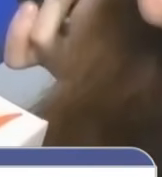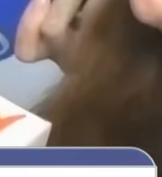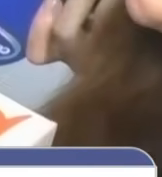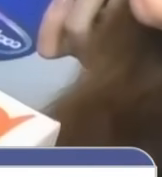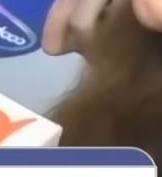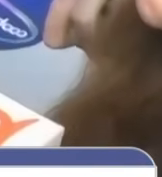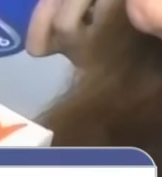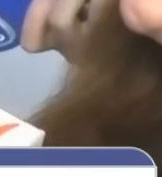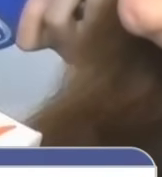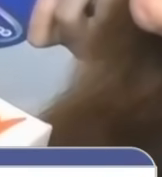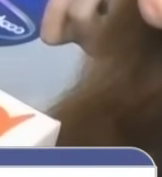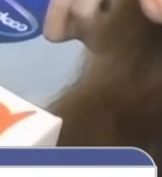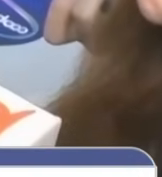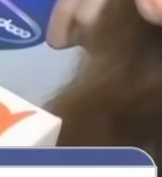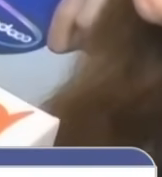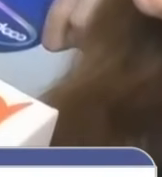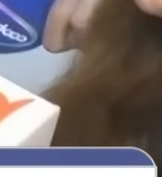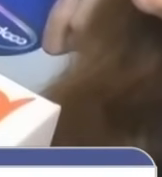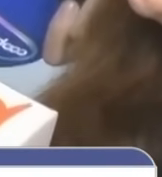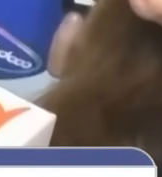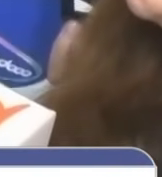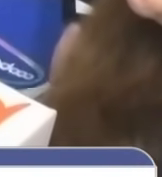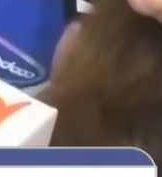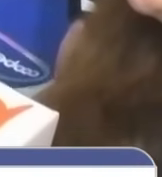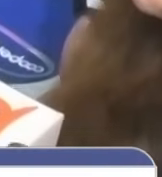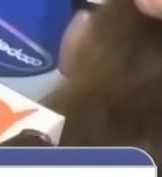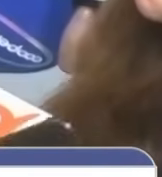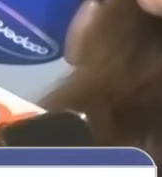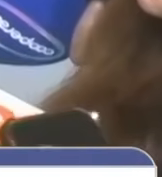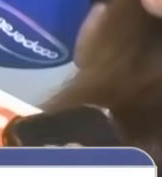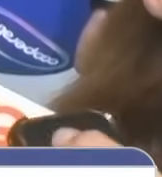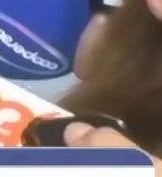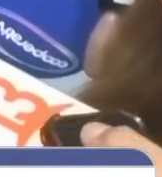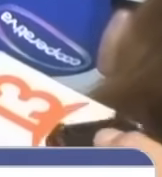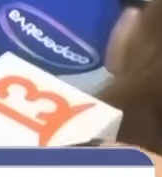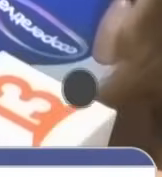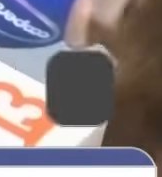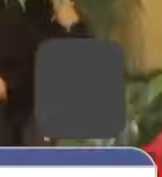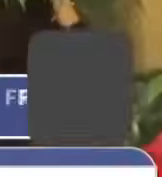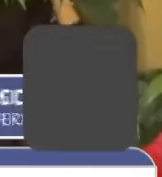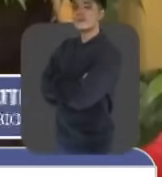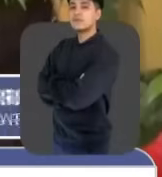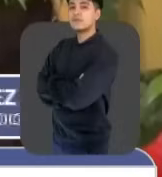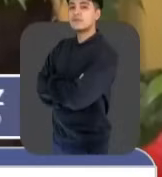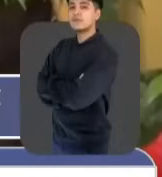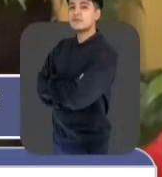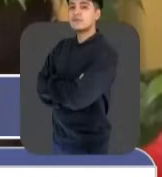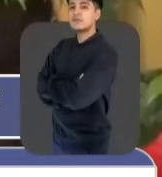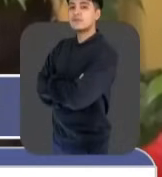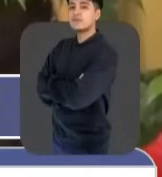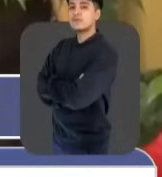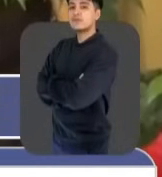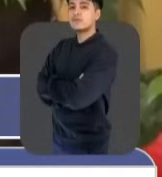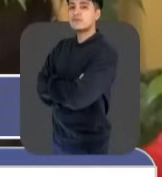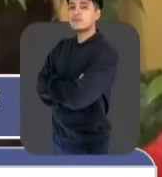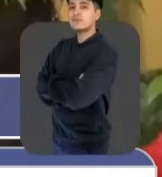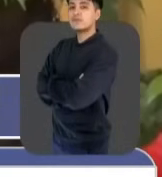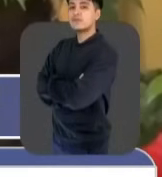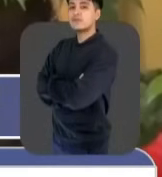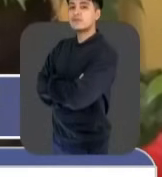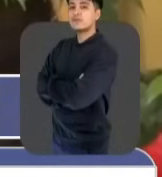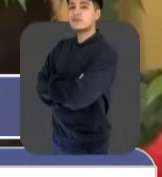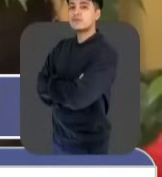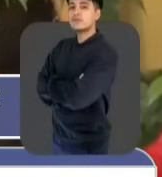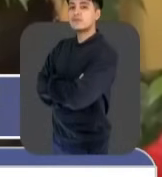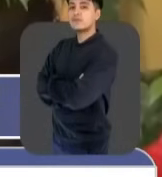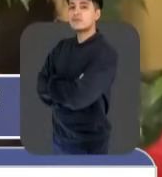punto de vista de los equipos que forma cada autoridad de gobierno que llega al cargo. Lo cierto es que tras la salida de Monsalve, de la Subsecretaría del Interior han